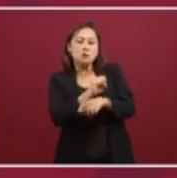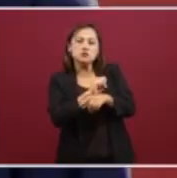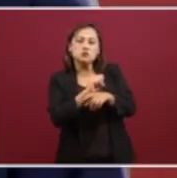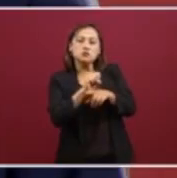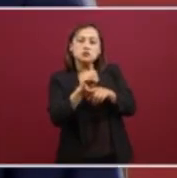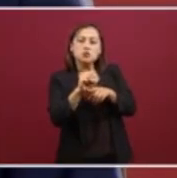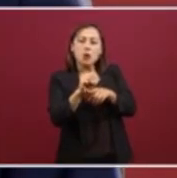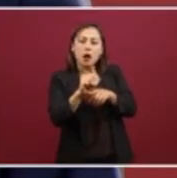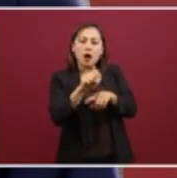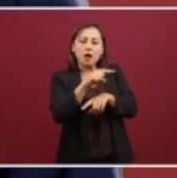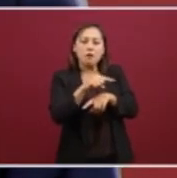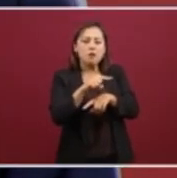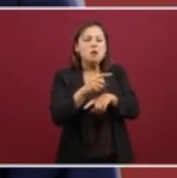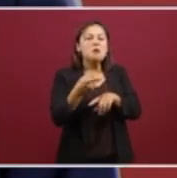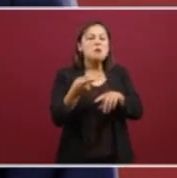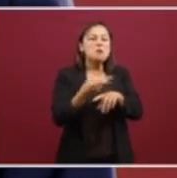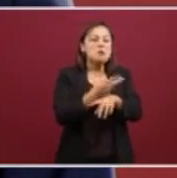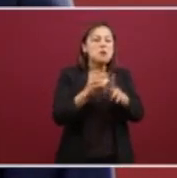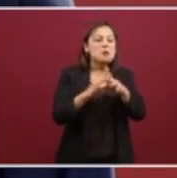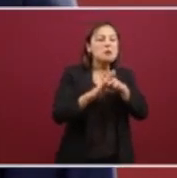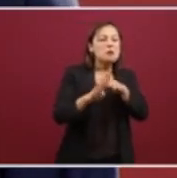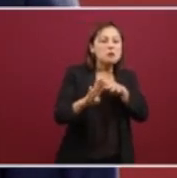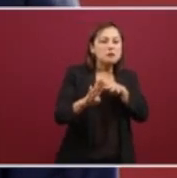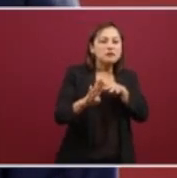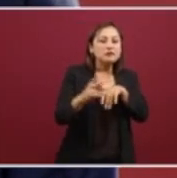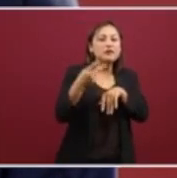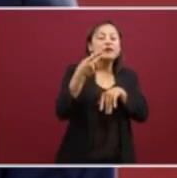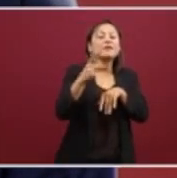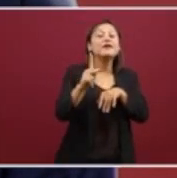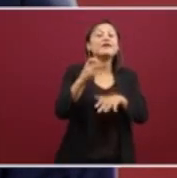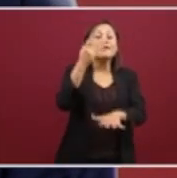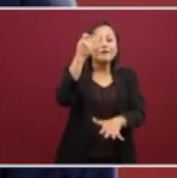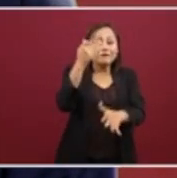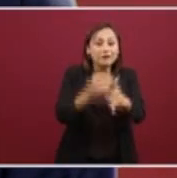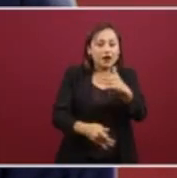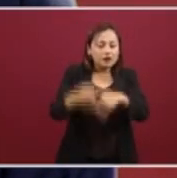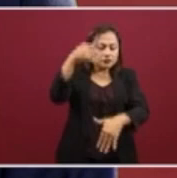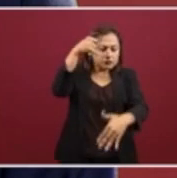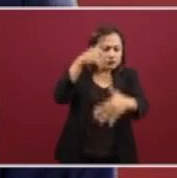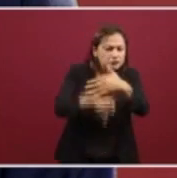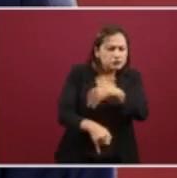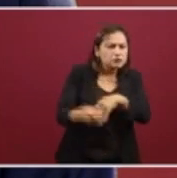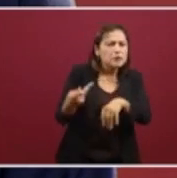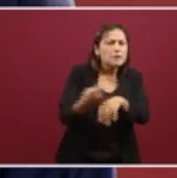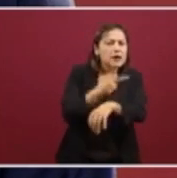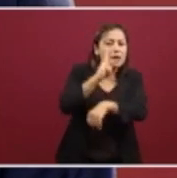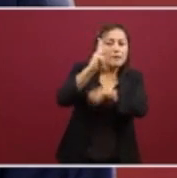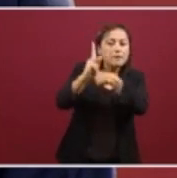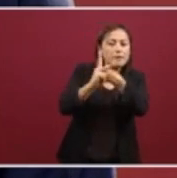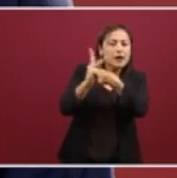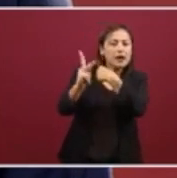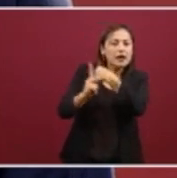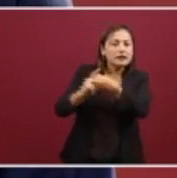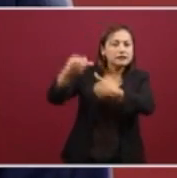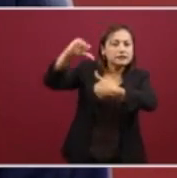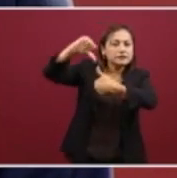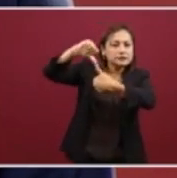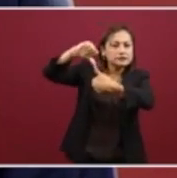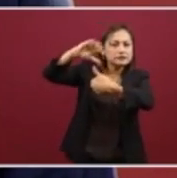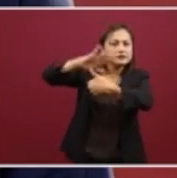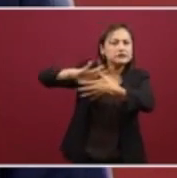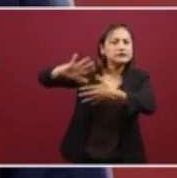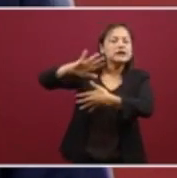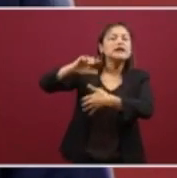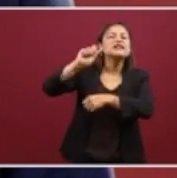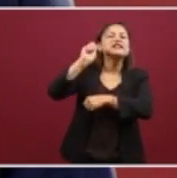no se toma en cuenta lo que está pasando en Centroamérica, la crisis profunda en